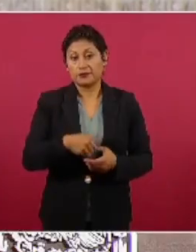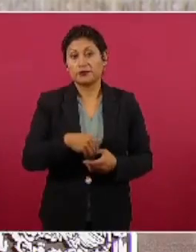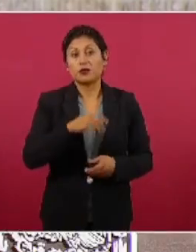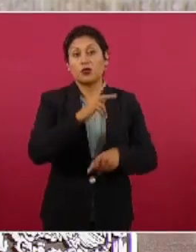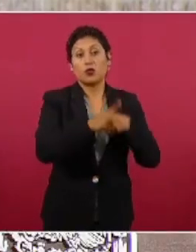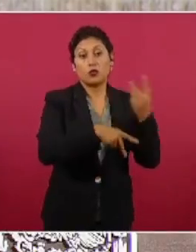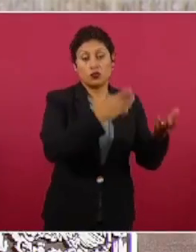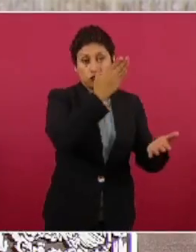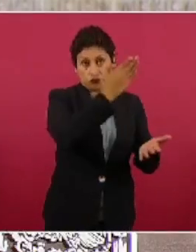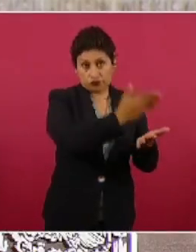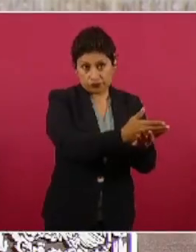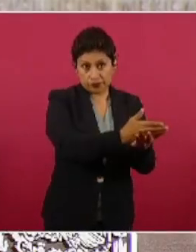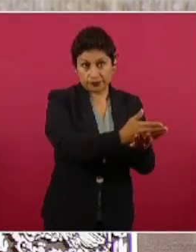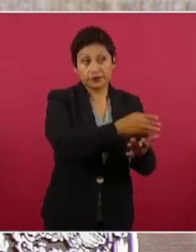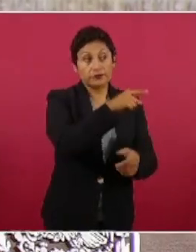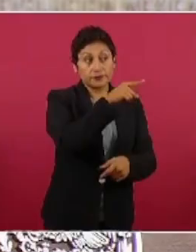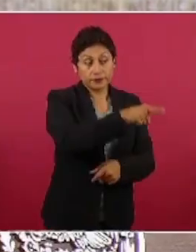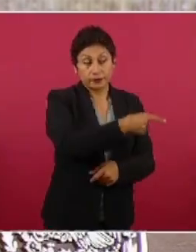y con el gobierno.